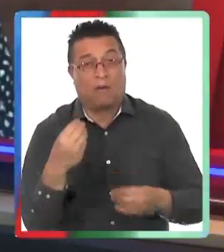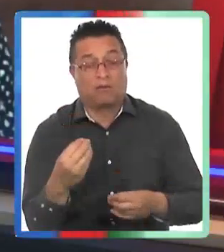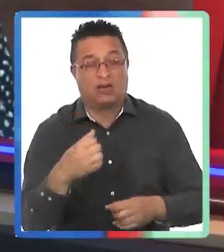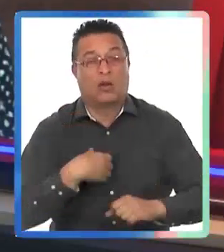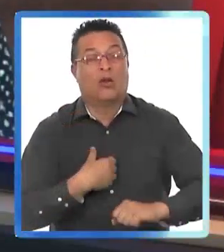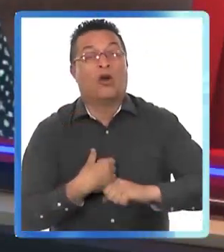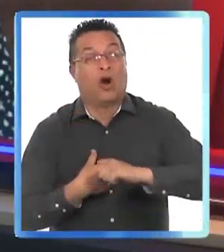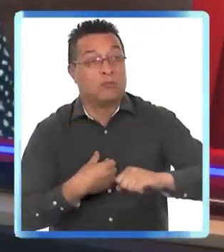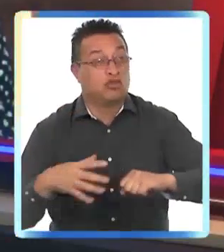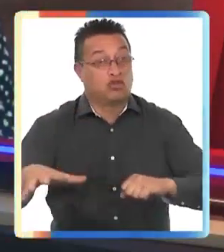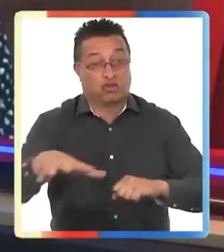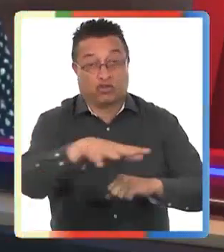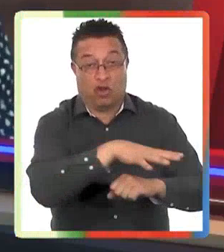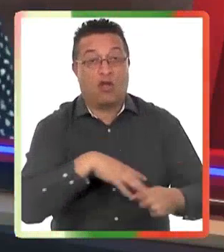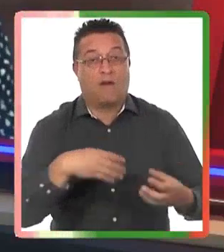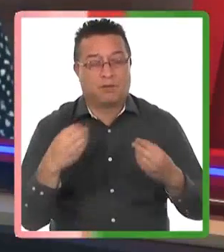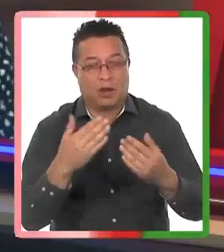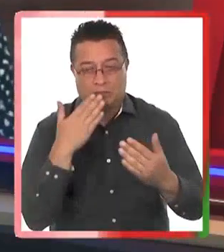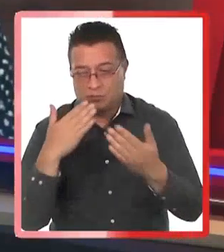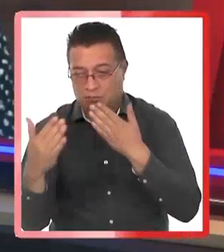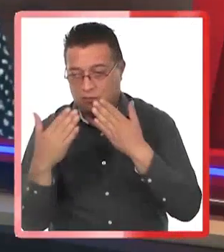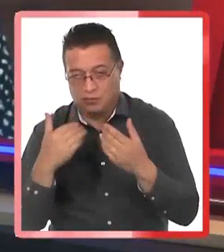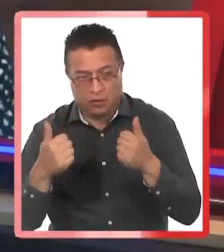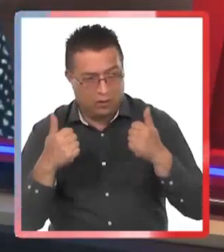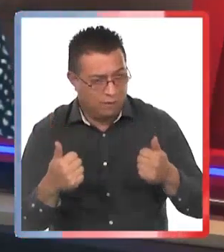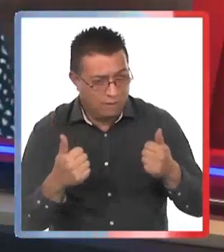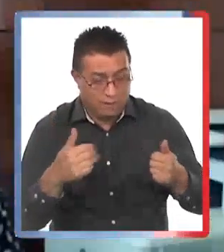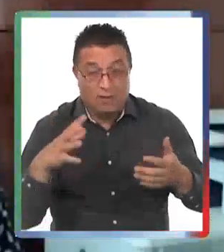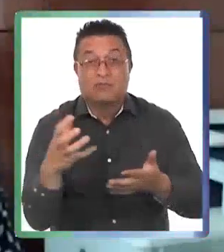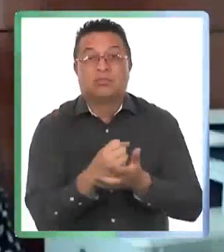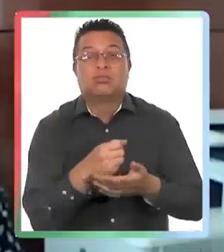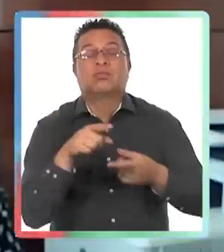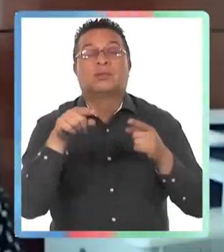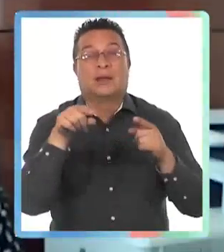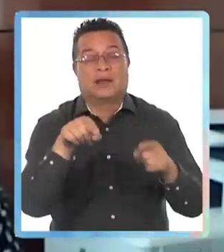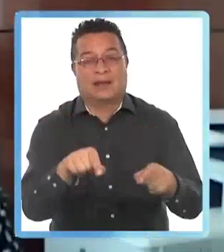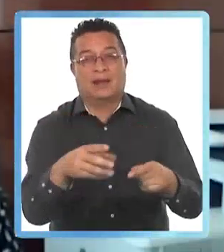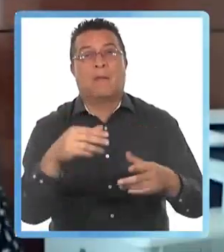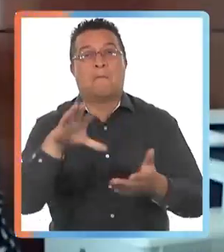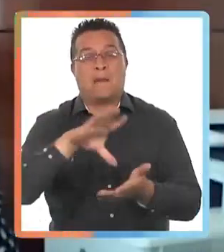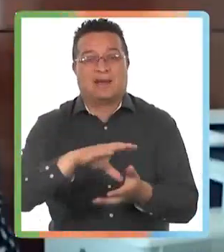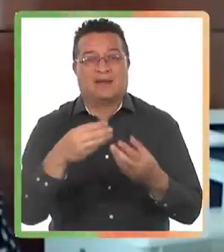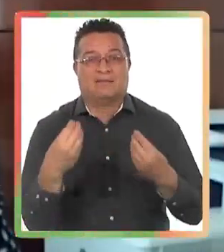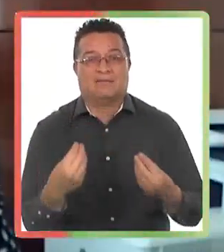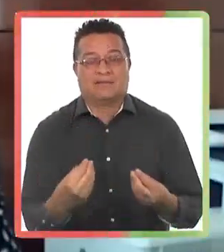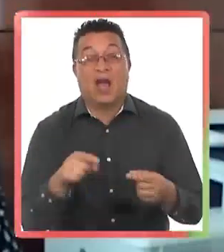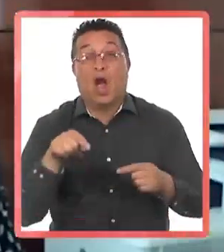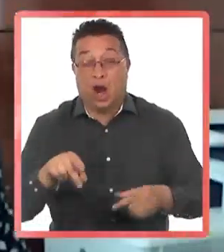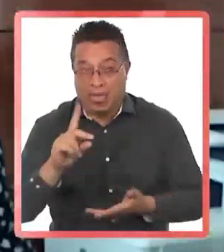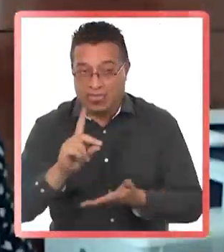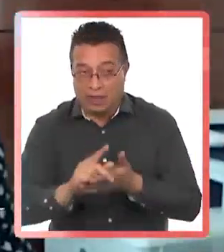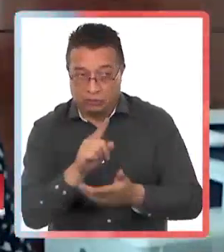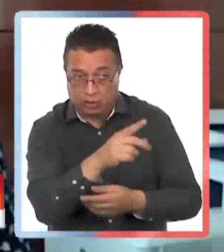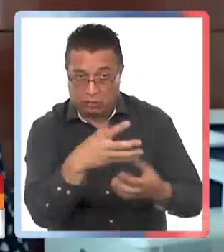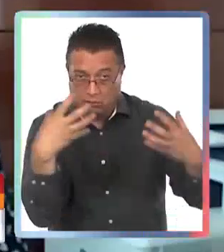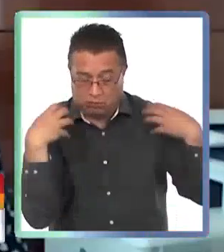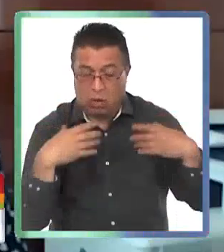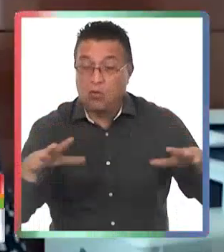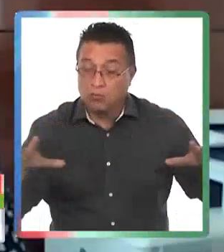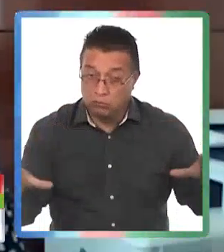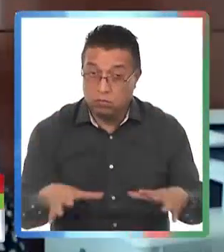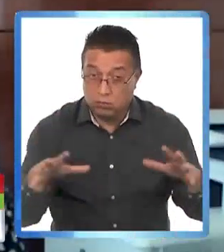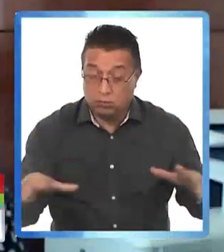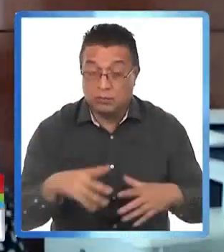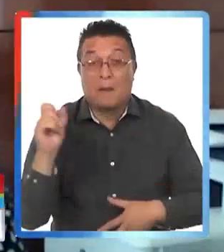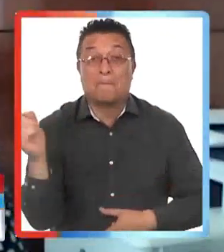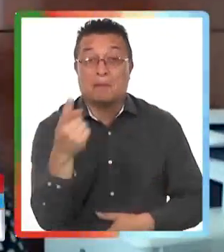también desde la oposición para que en un buen diálogo pudiéramos encontrar un acuerdo por el bien del país. Pero ahora le toca a los diputados y diputadas, y vamos con toda la